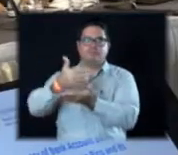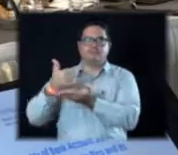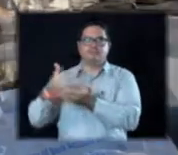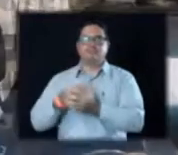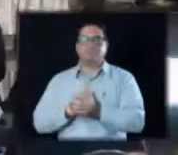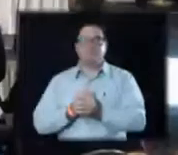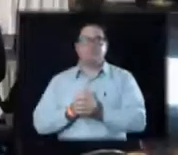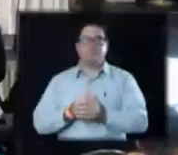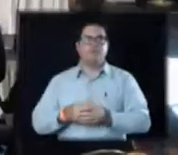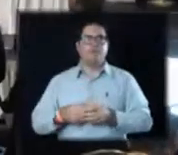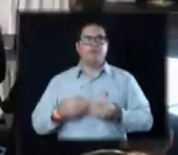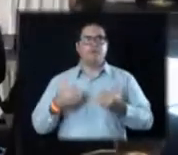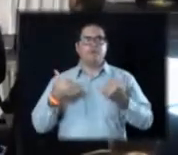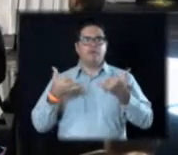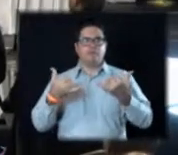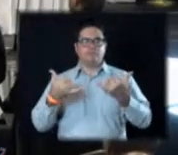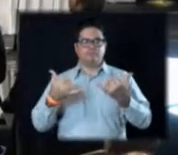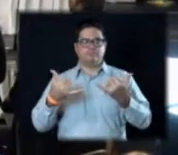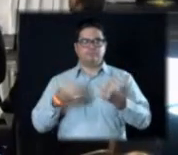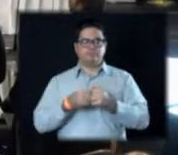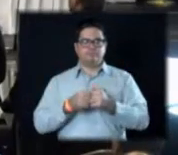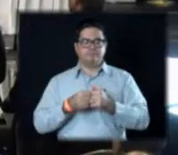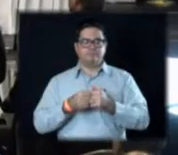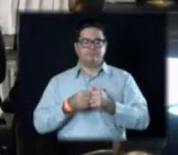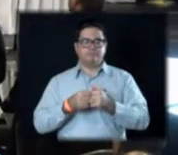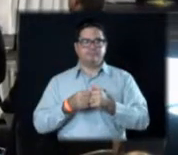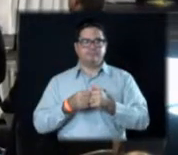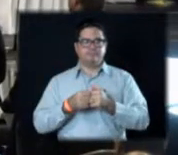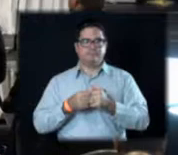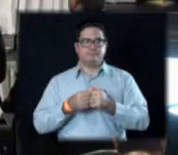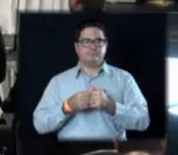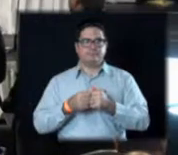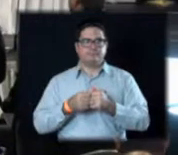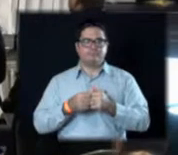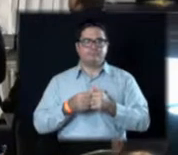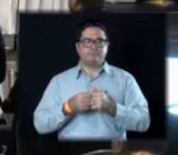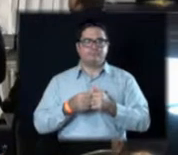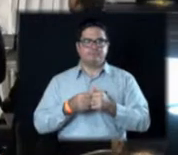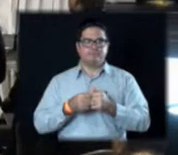I'm going to do the swearing right now. After I do the swearing, please answer yes or affirm, okay?